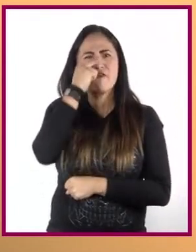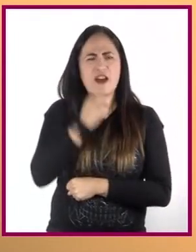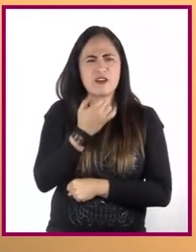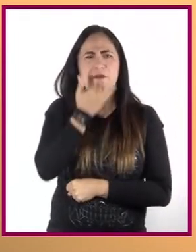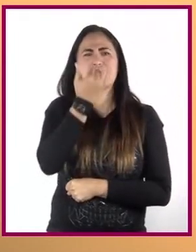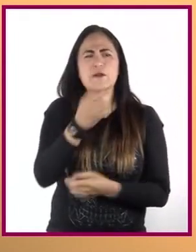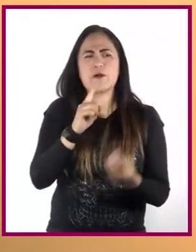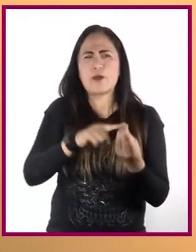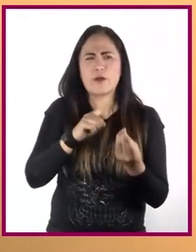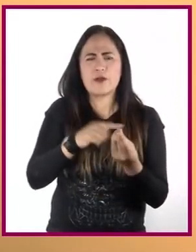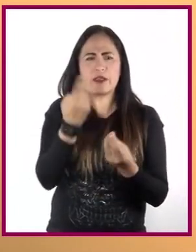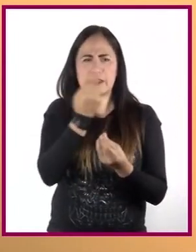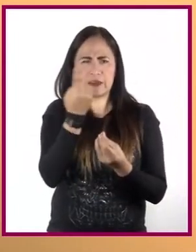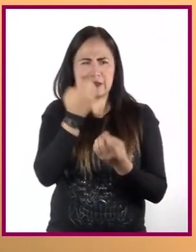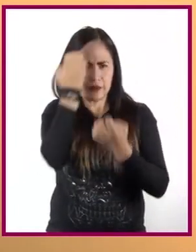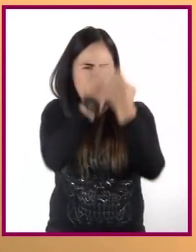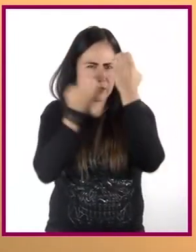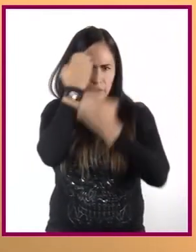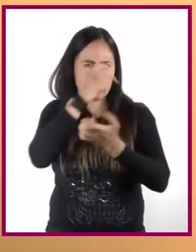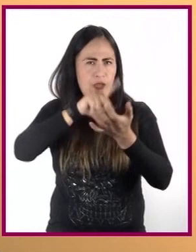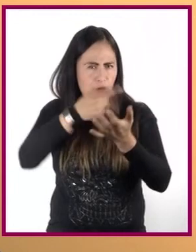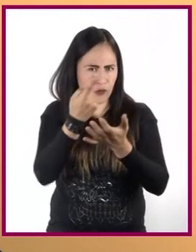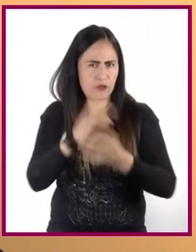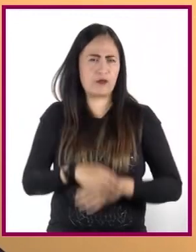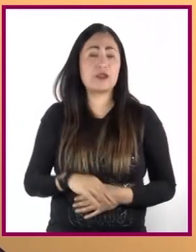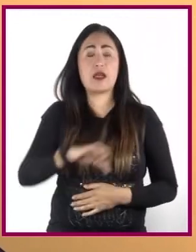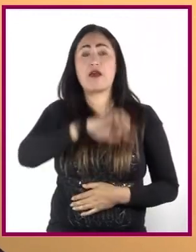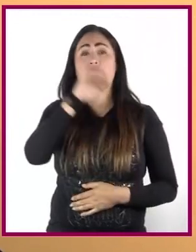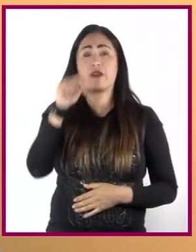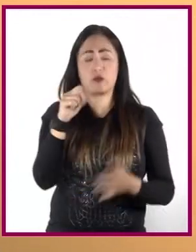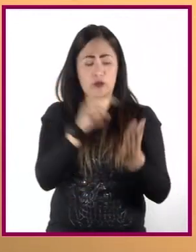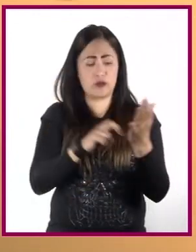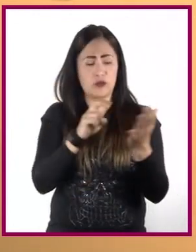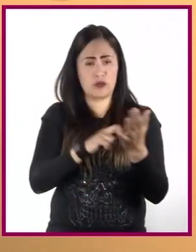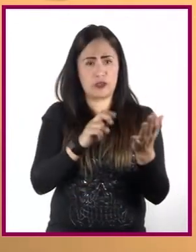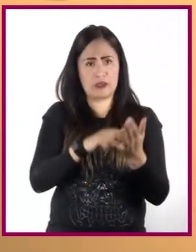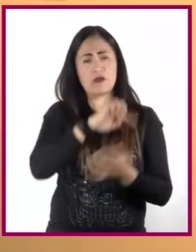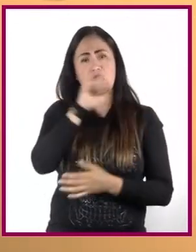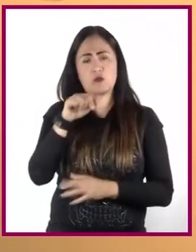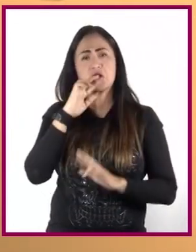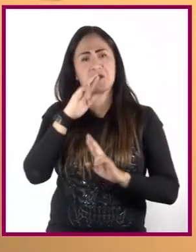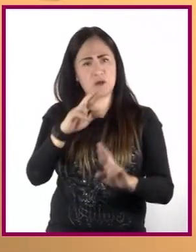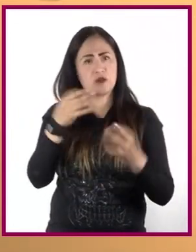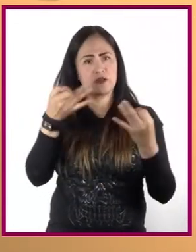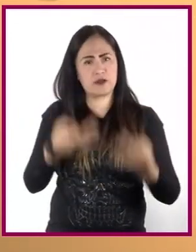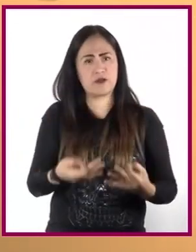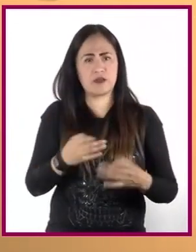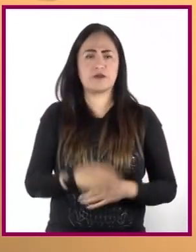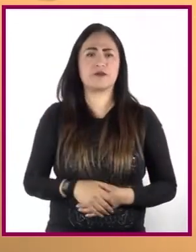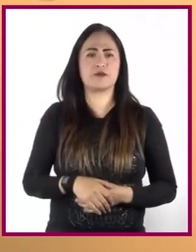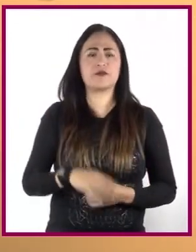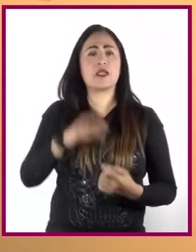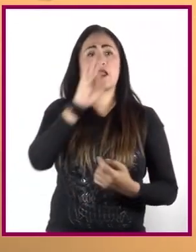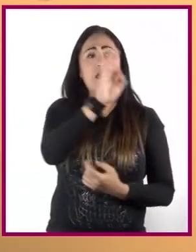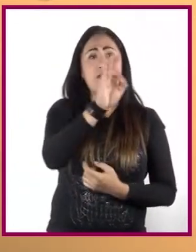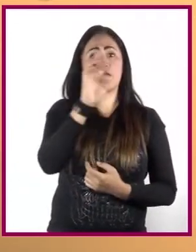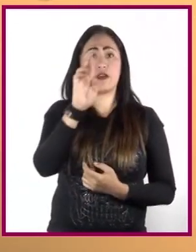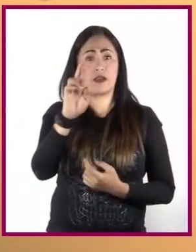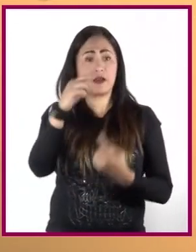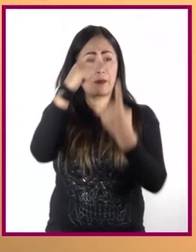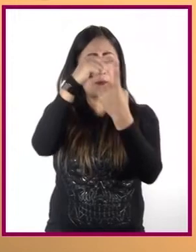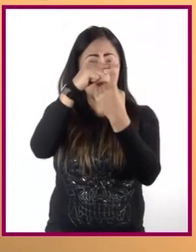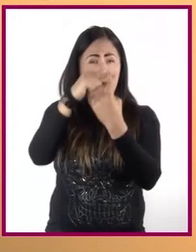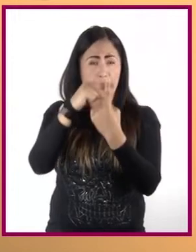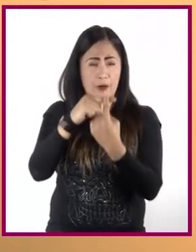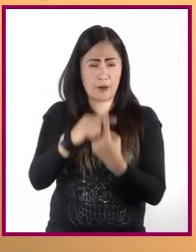error, para corregirlo y así se pueda dar un mejor resultado. Si sumamos todas las frecuencias relativas